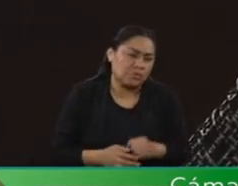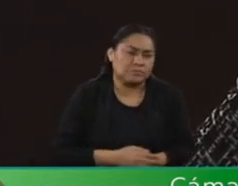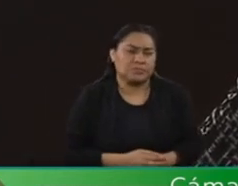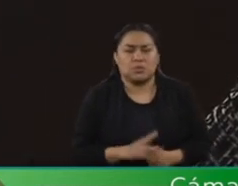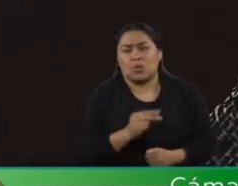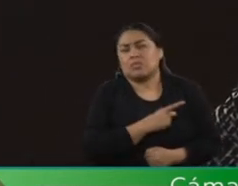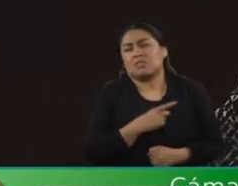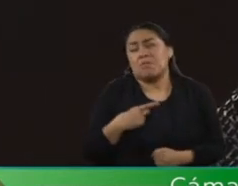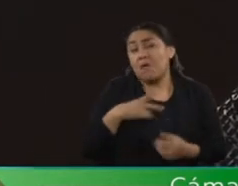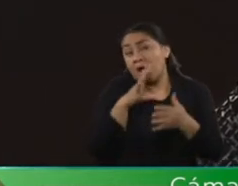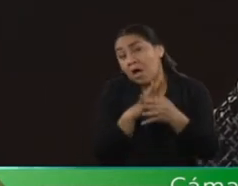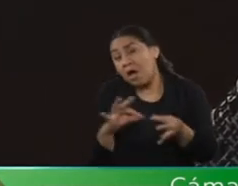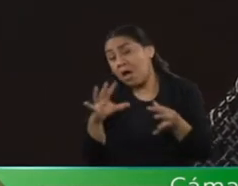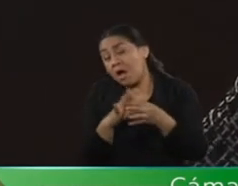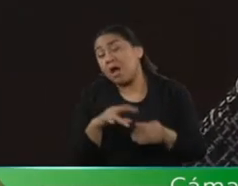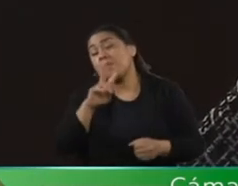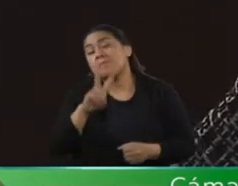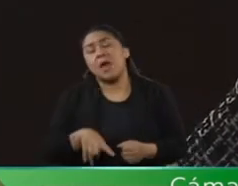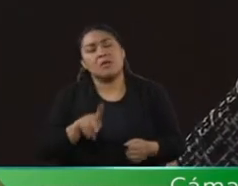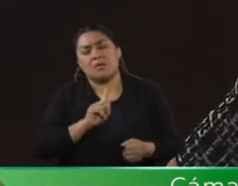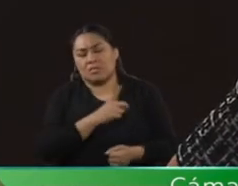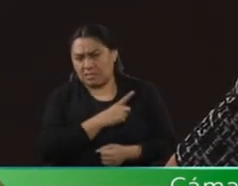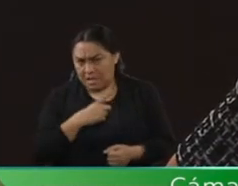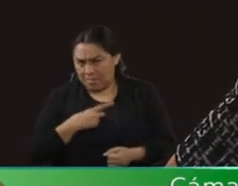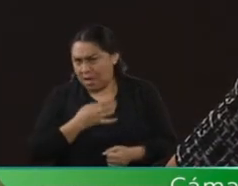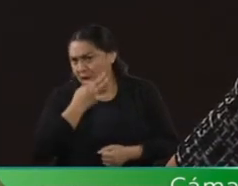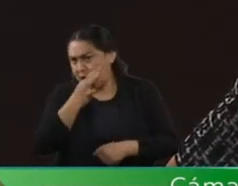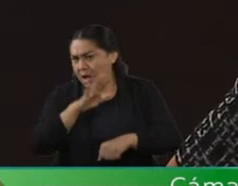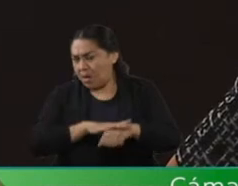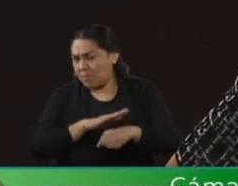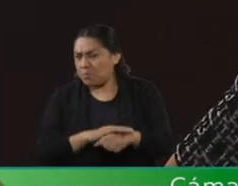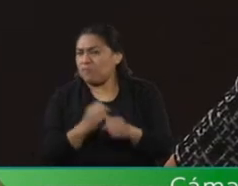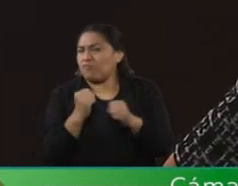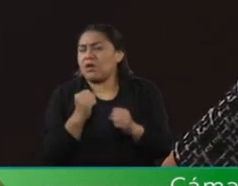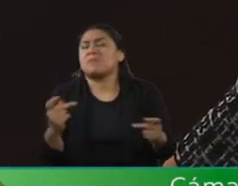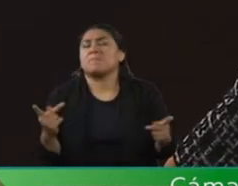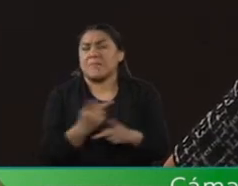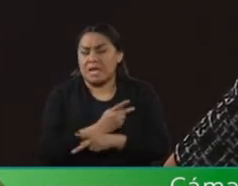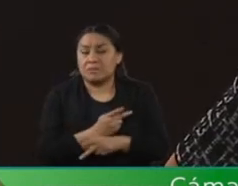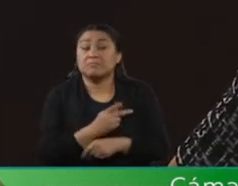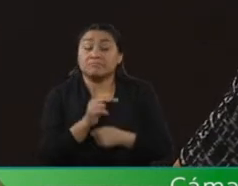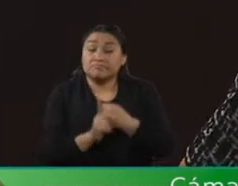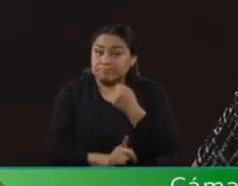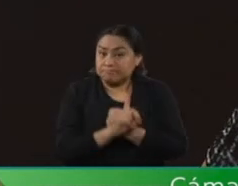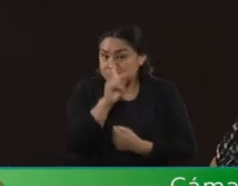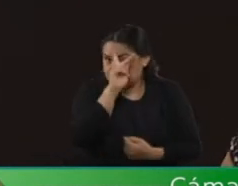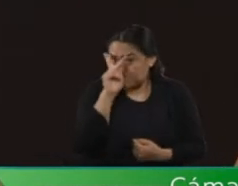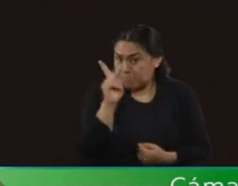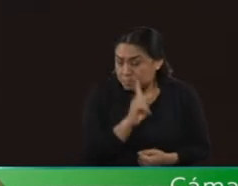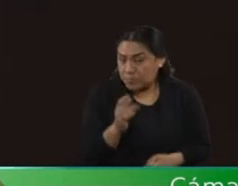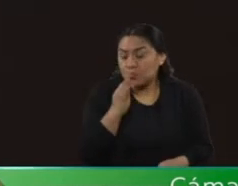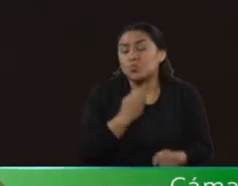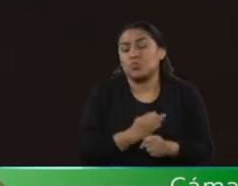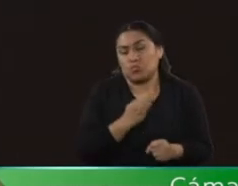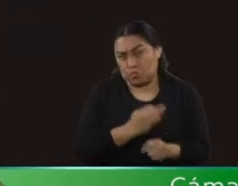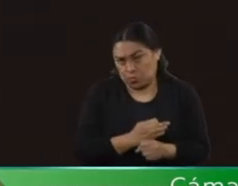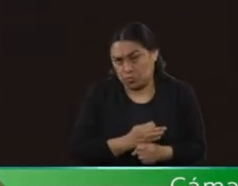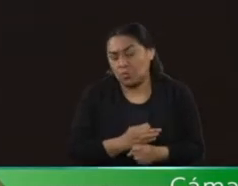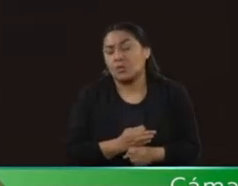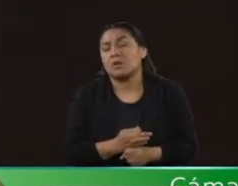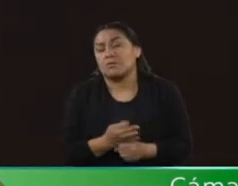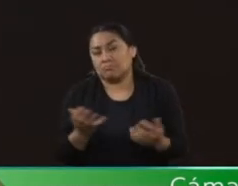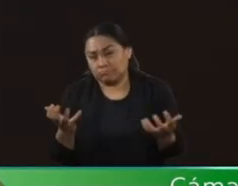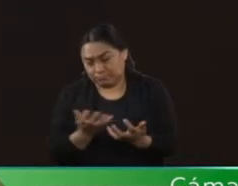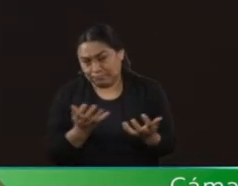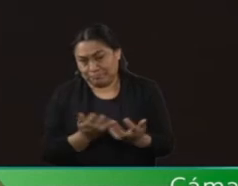posverdades. Hablemos fuerte y claro de lo que está pasando en este país, de la crisis enorme en la que vamos a estar subsumidos